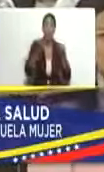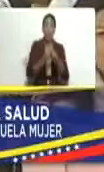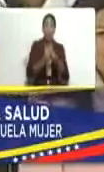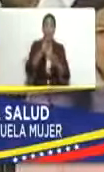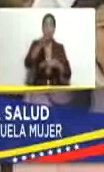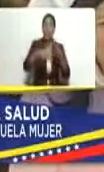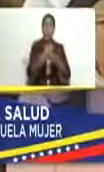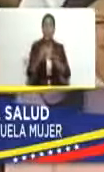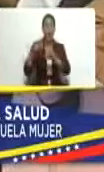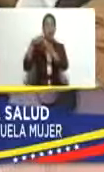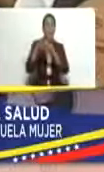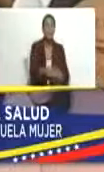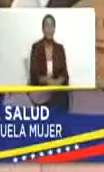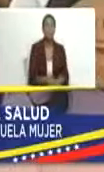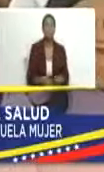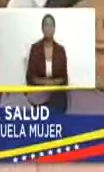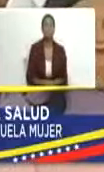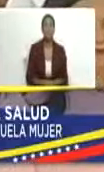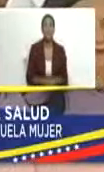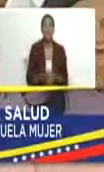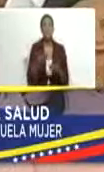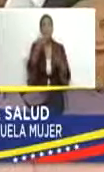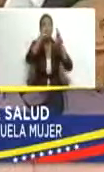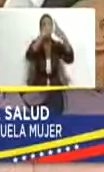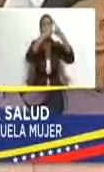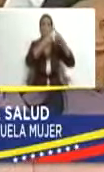Bueno, fíjense ustedes, vamos a hacer un balance conversadito aquí.